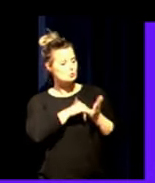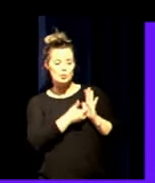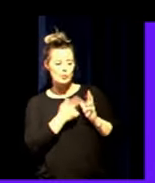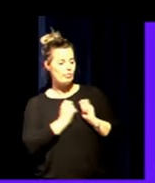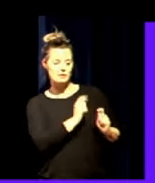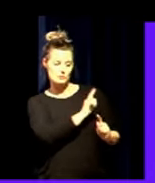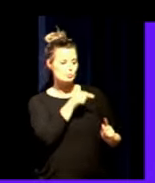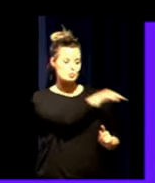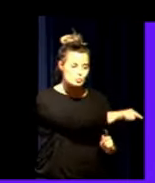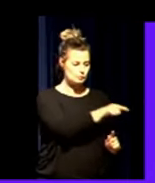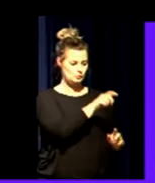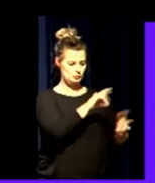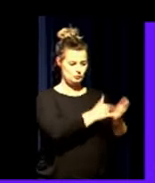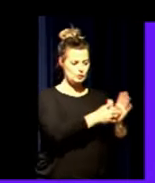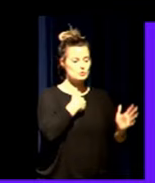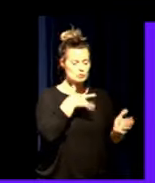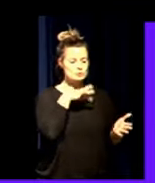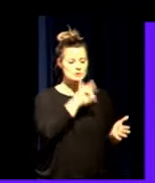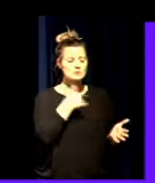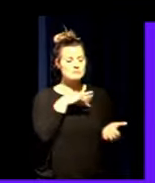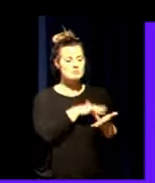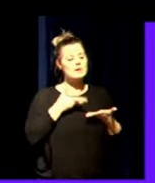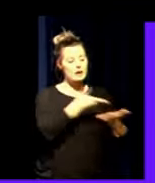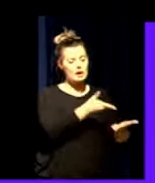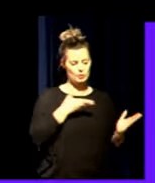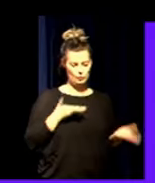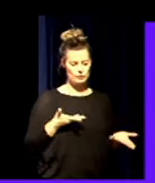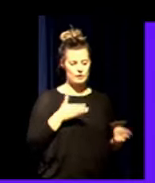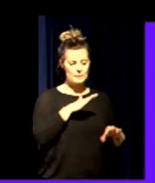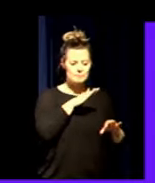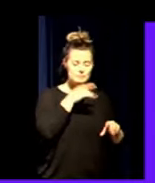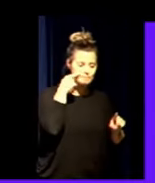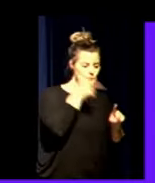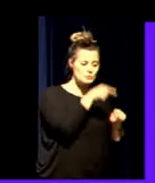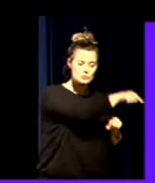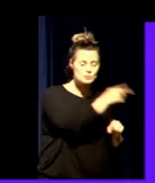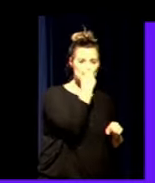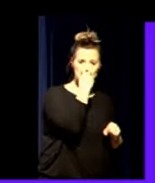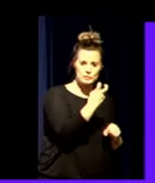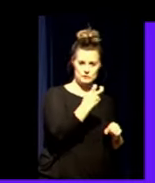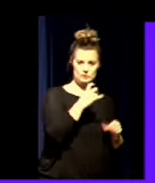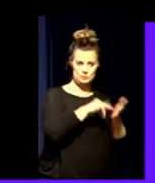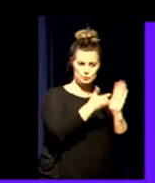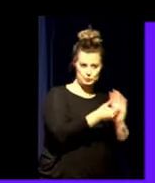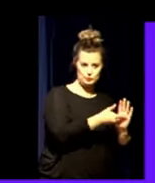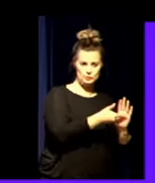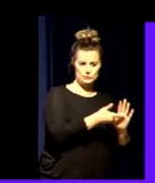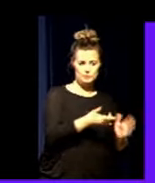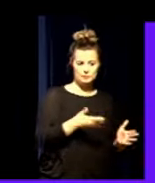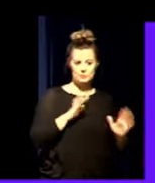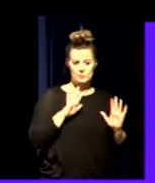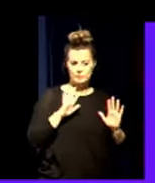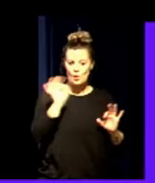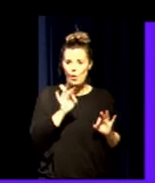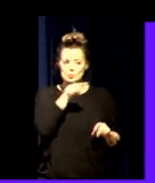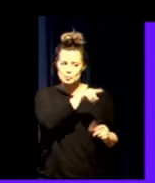esto. Yo no te voy a resolver el problema, pero sí te voy a ayudar a ti a que lo encuentres o a que intentes buscarlo para encontrarlo, para que